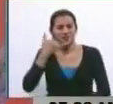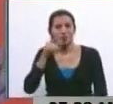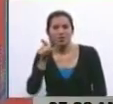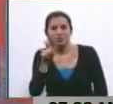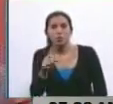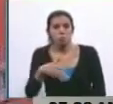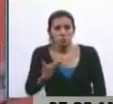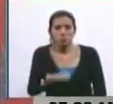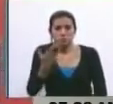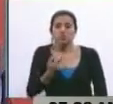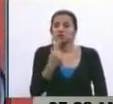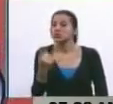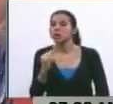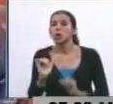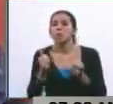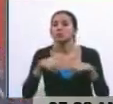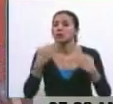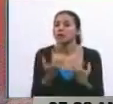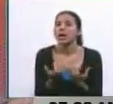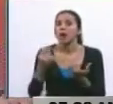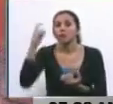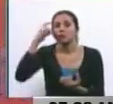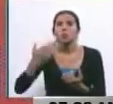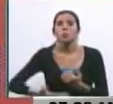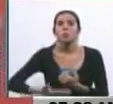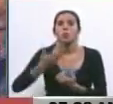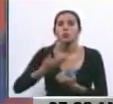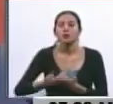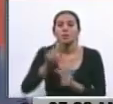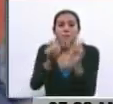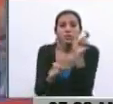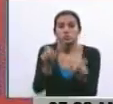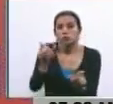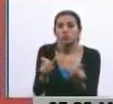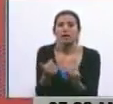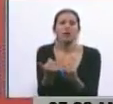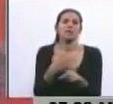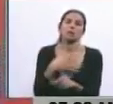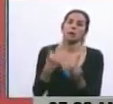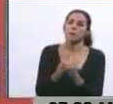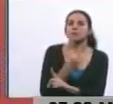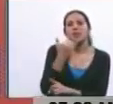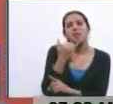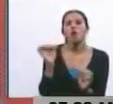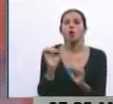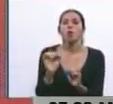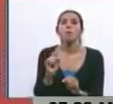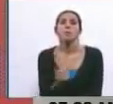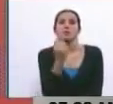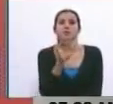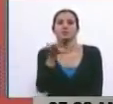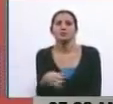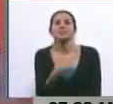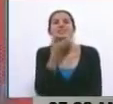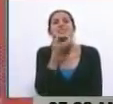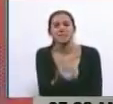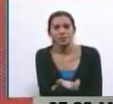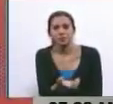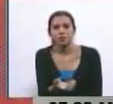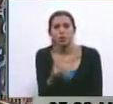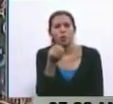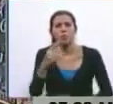usted habla del regreso a clase, pero ahora viene una época importante donde la gente quizá cambia su teléfono o adquiere un teléfono por primera vez, que es la época de diciembre. ¿Cómo está